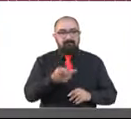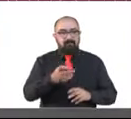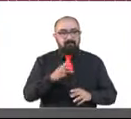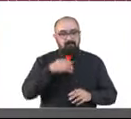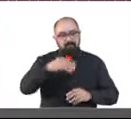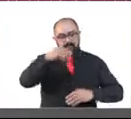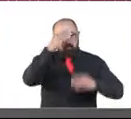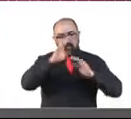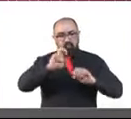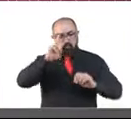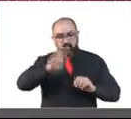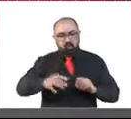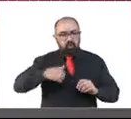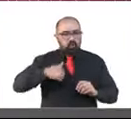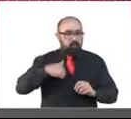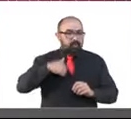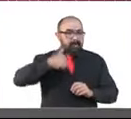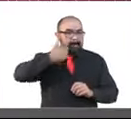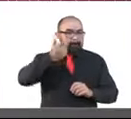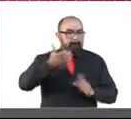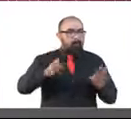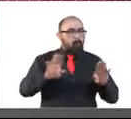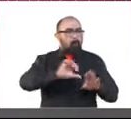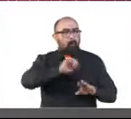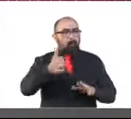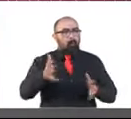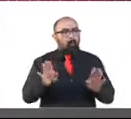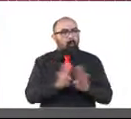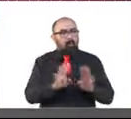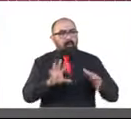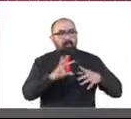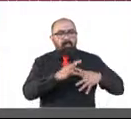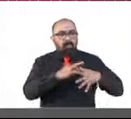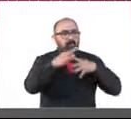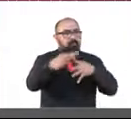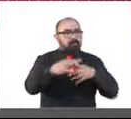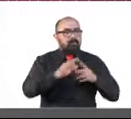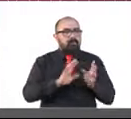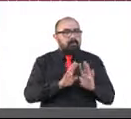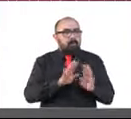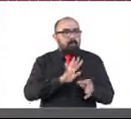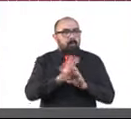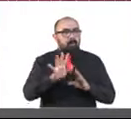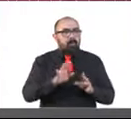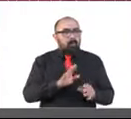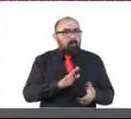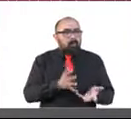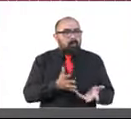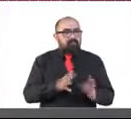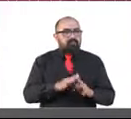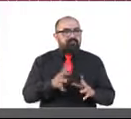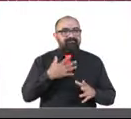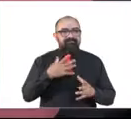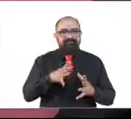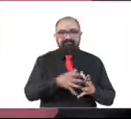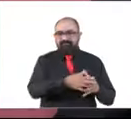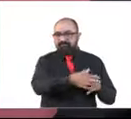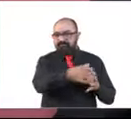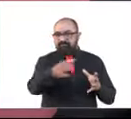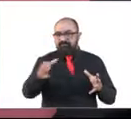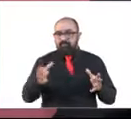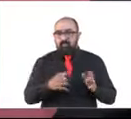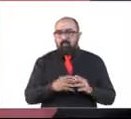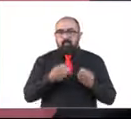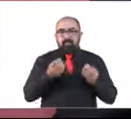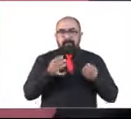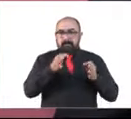pondría también otro elemento sobre la mesa para considerar, porque nos encontramos en un país con un contexto muy